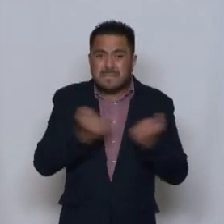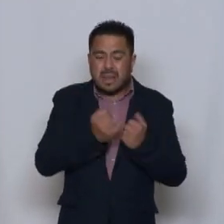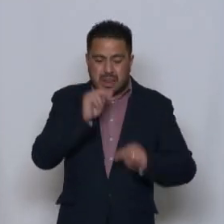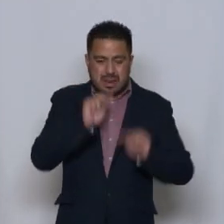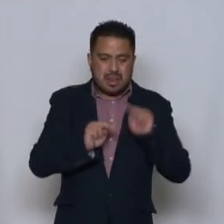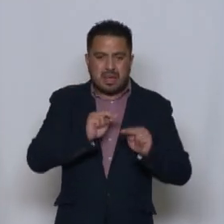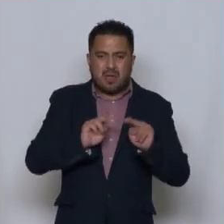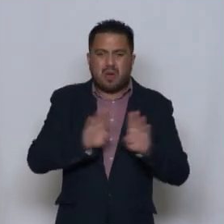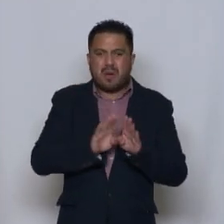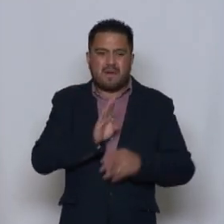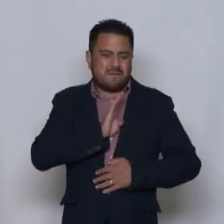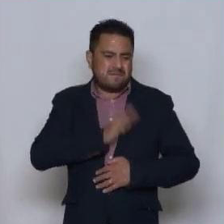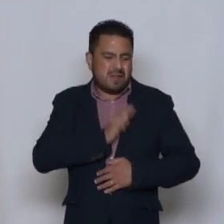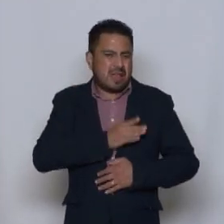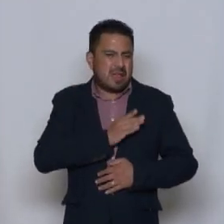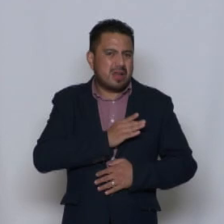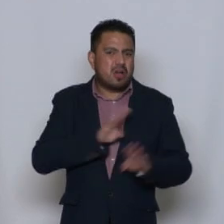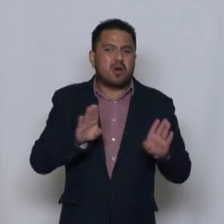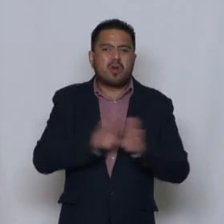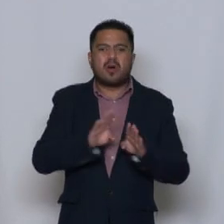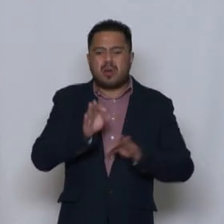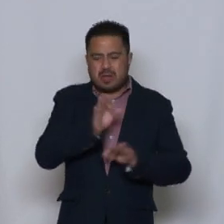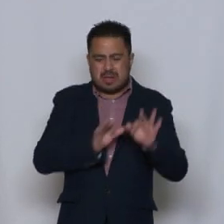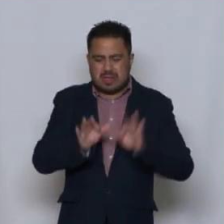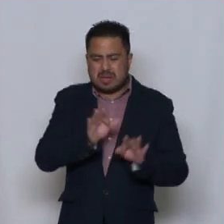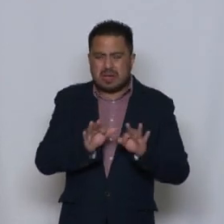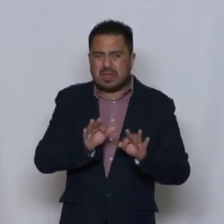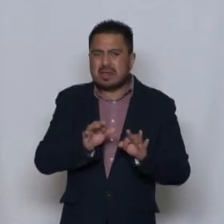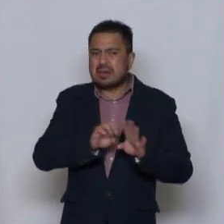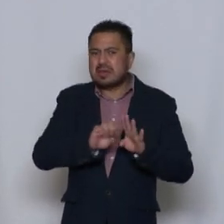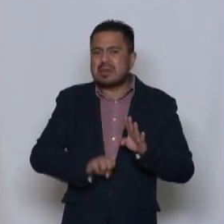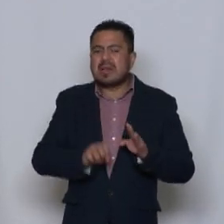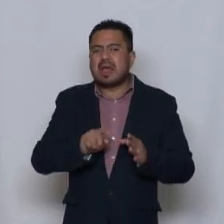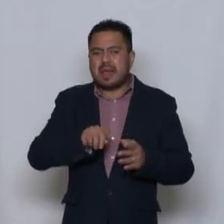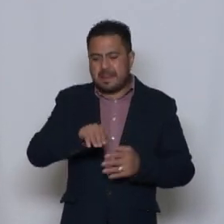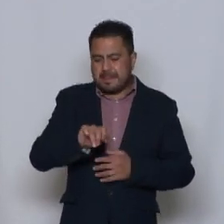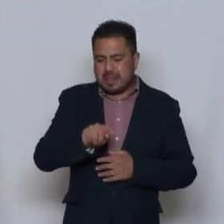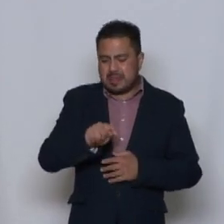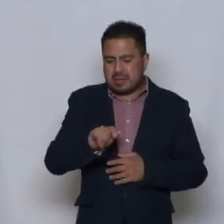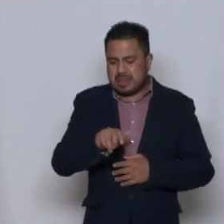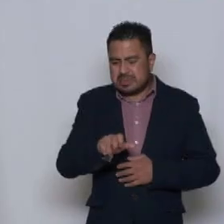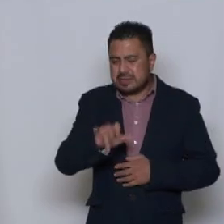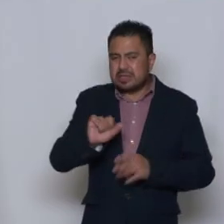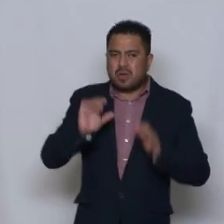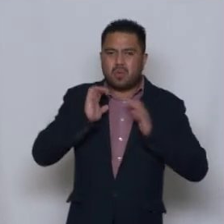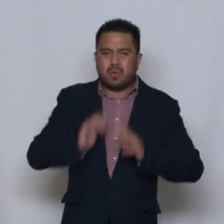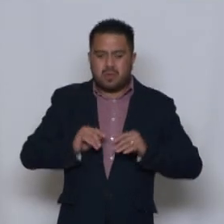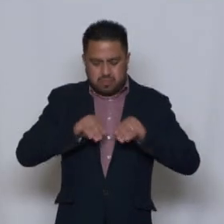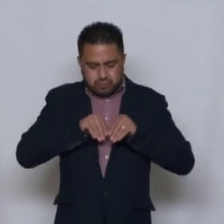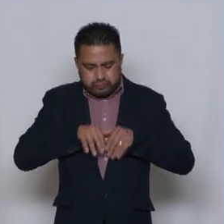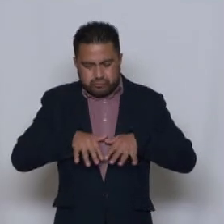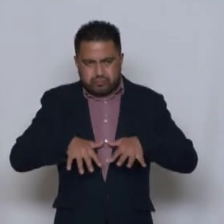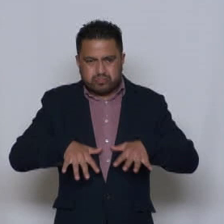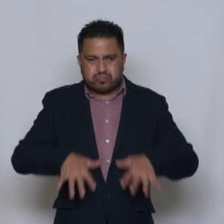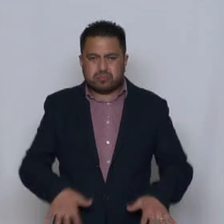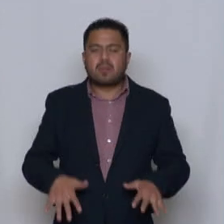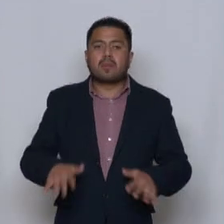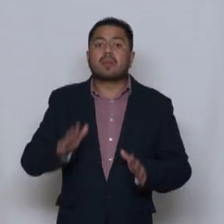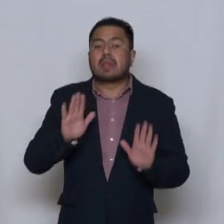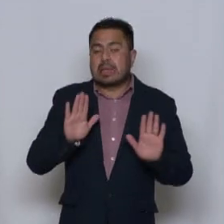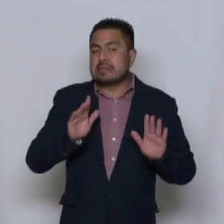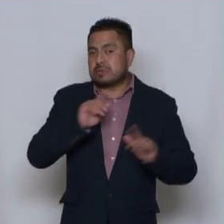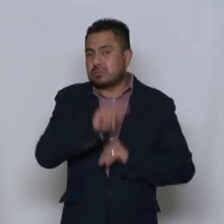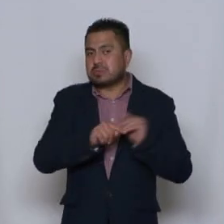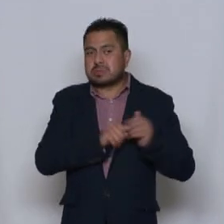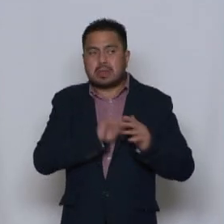de bacterias o de cómo las células cancerosas, por ejemplo, en metástasis se desplazan por el cuerpo. Entonces es un área